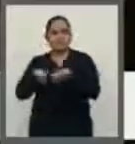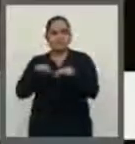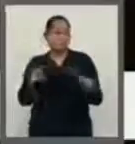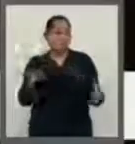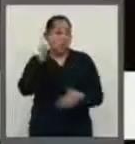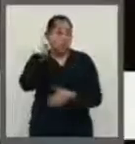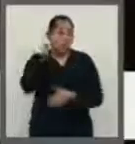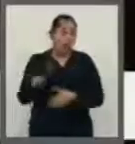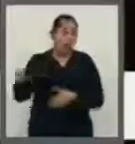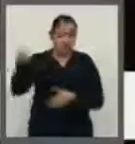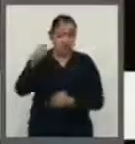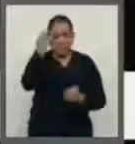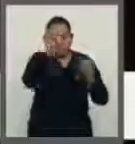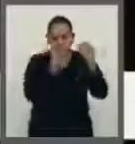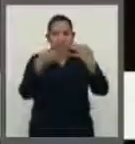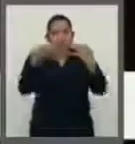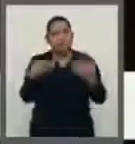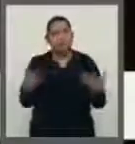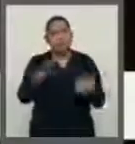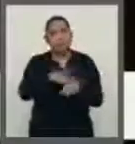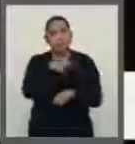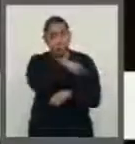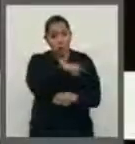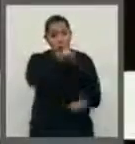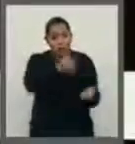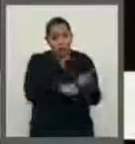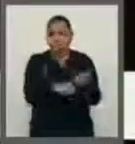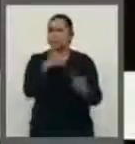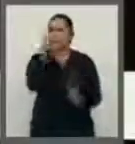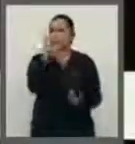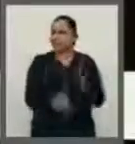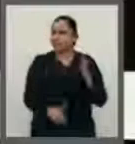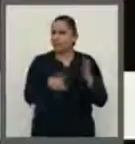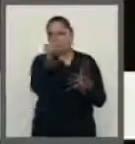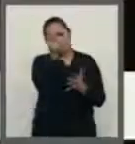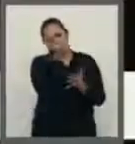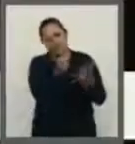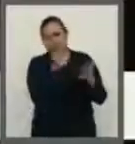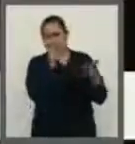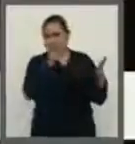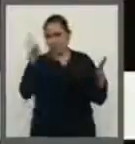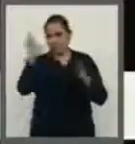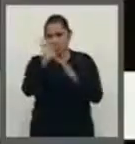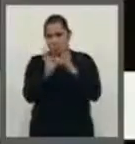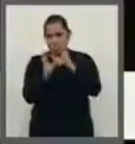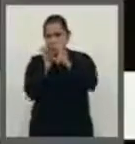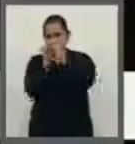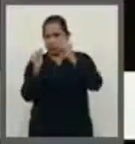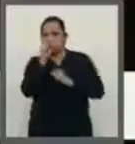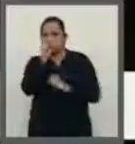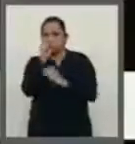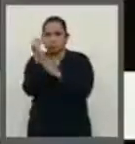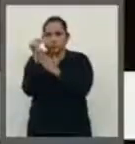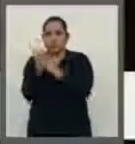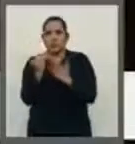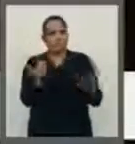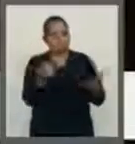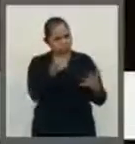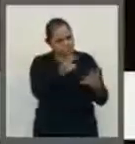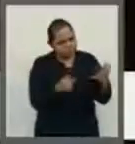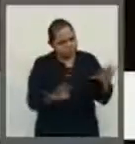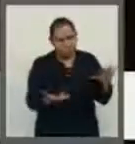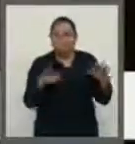los criterios básicos establecidos en la Constitución para garantizar la regulación de la propaganda